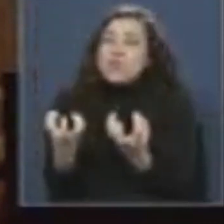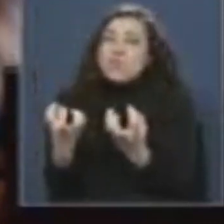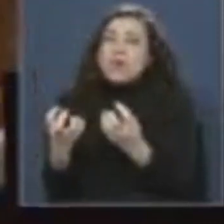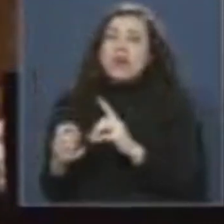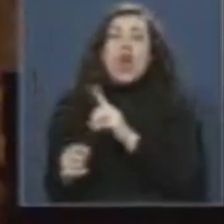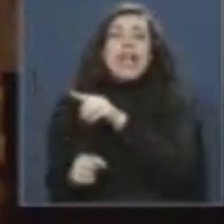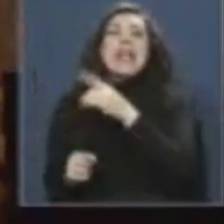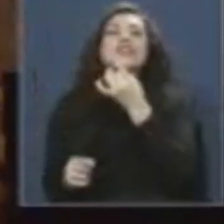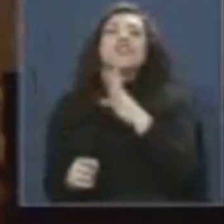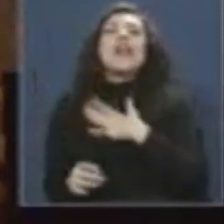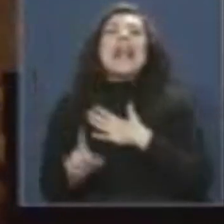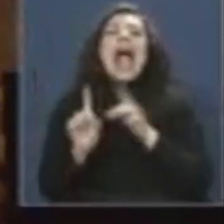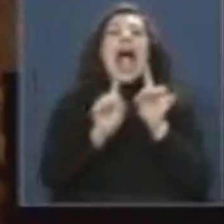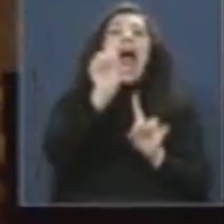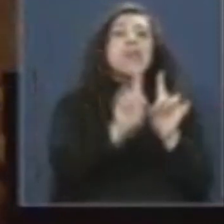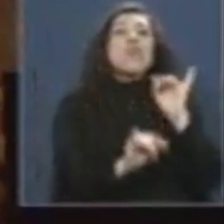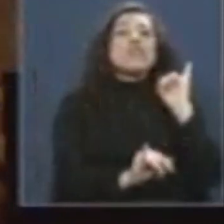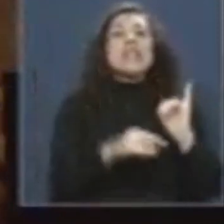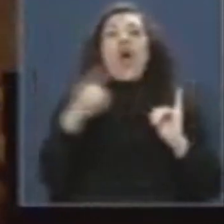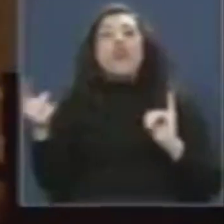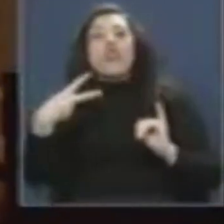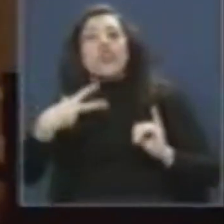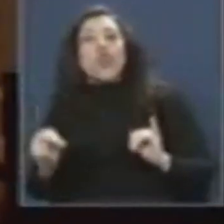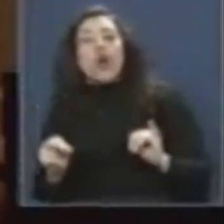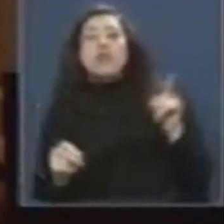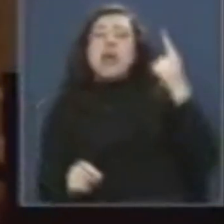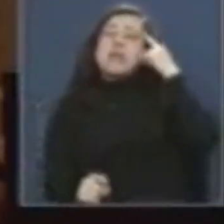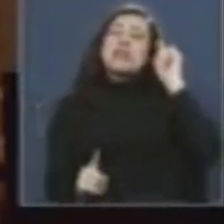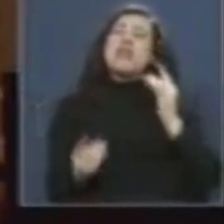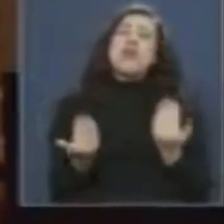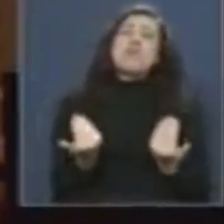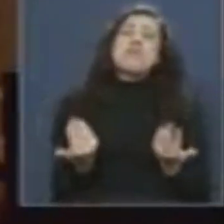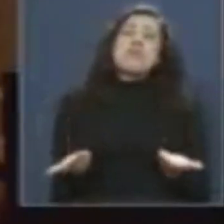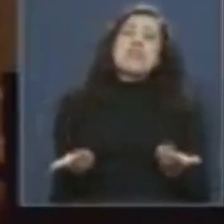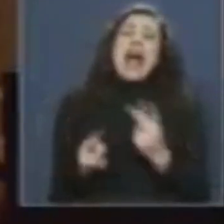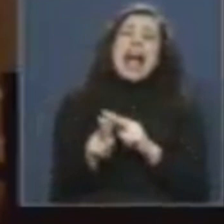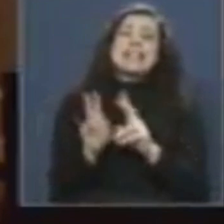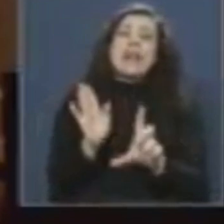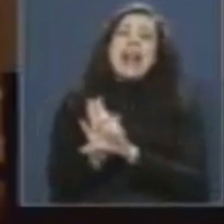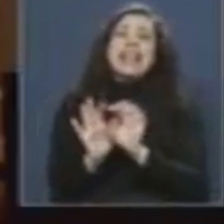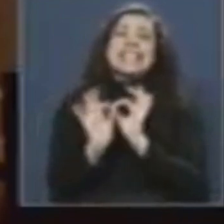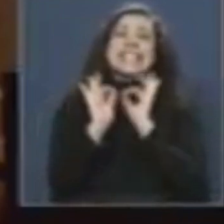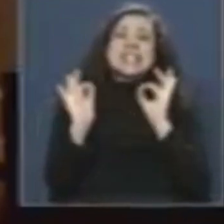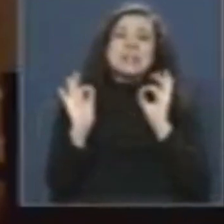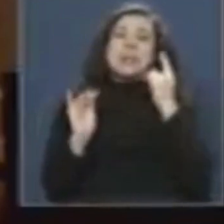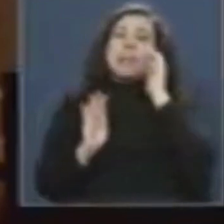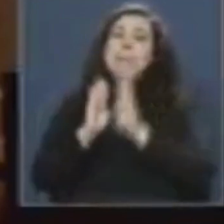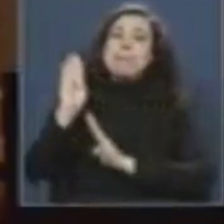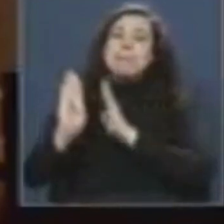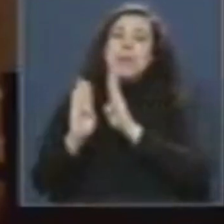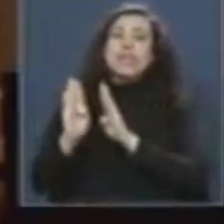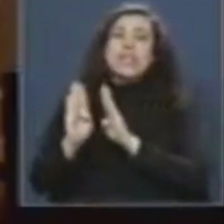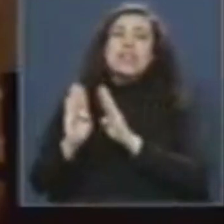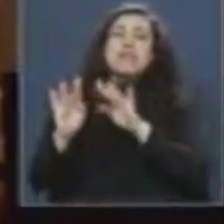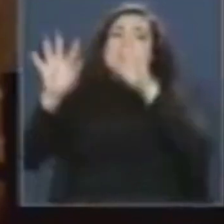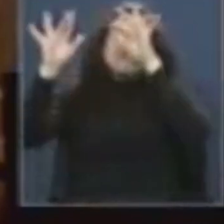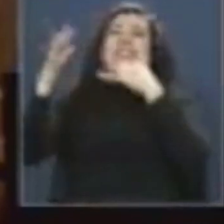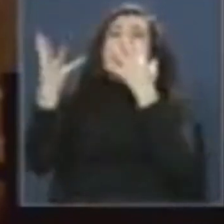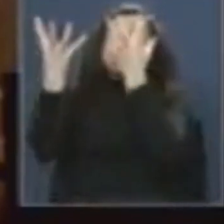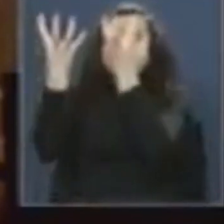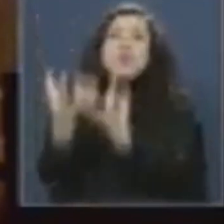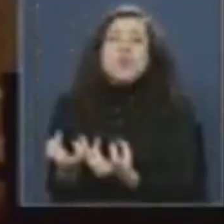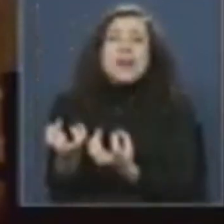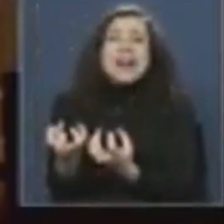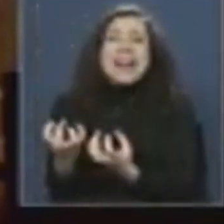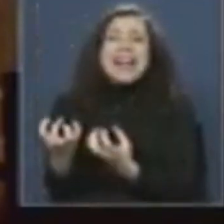de algunos glaciares y no cree necesario una ley especial para proteger a los glaciares porque cree que con la norma